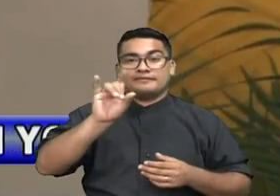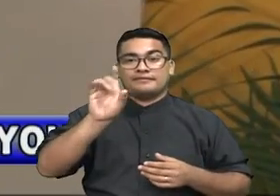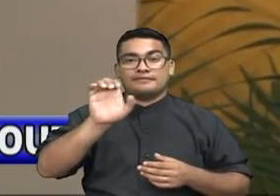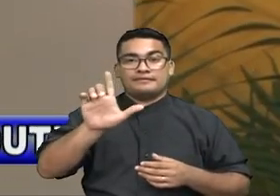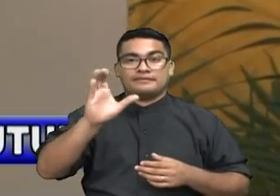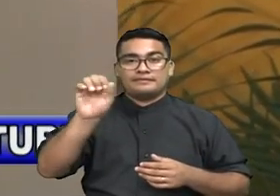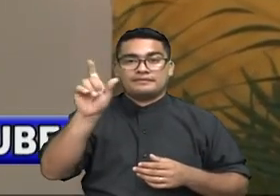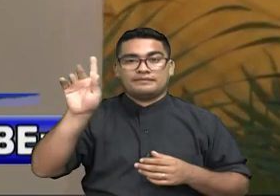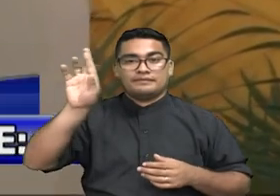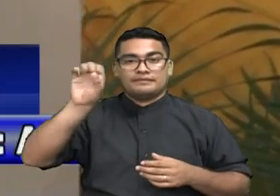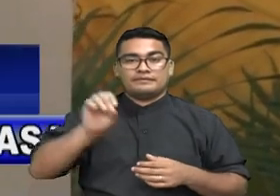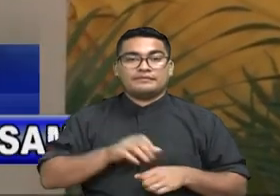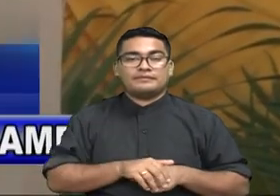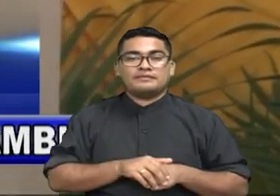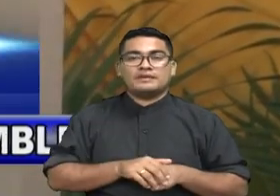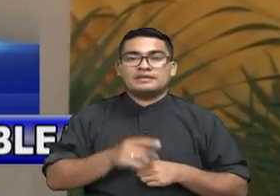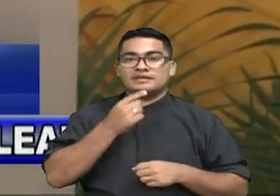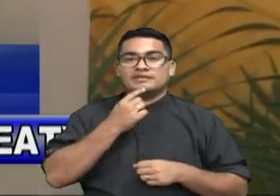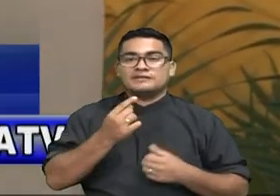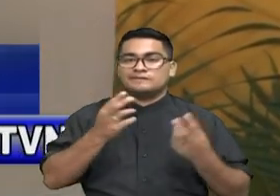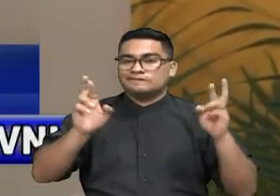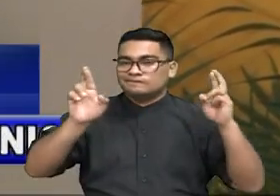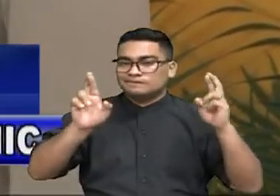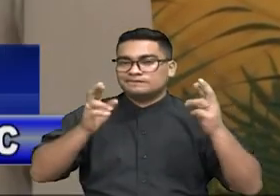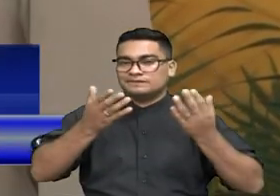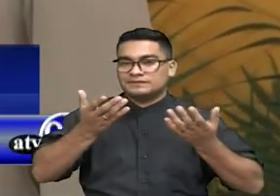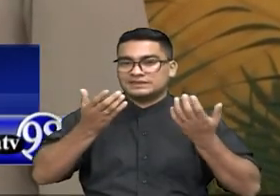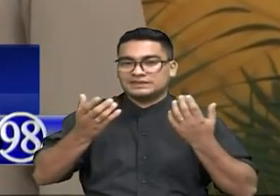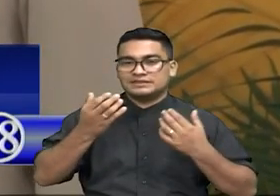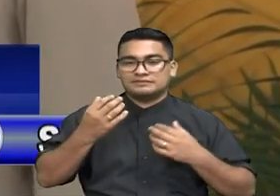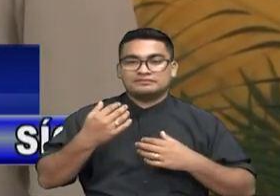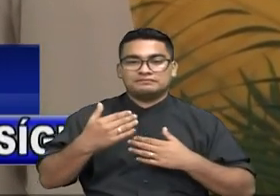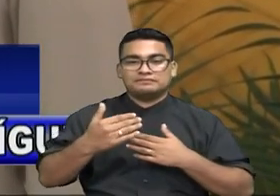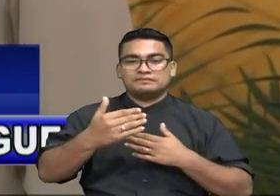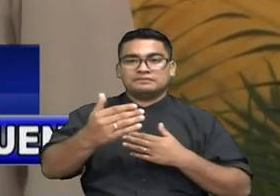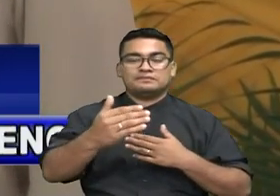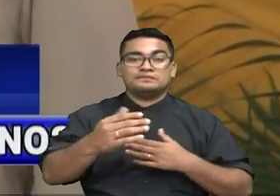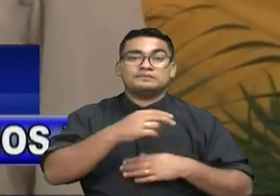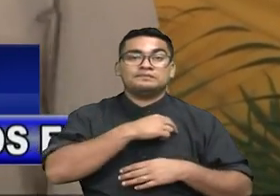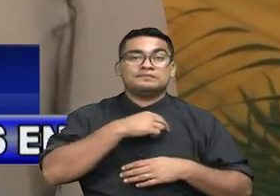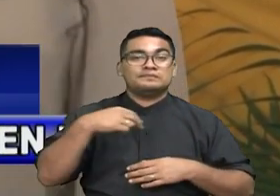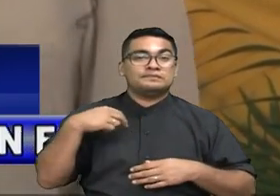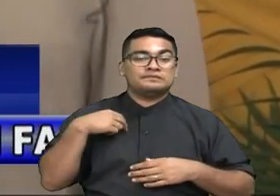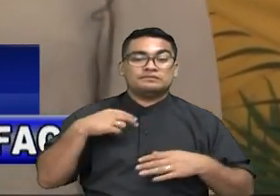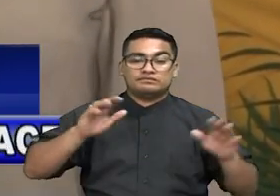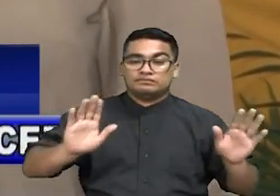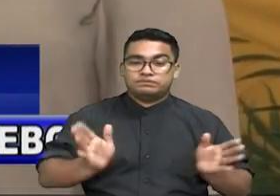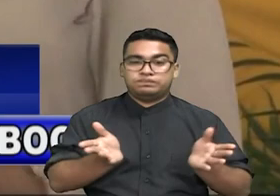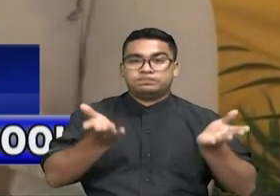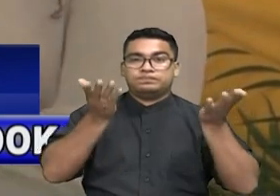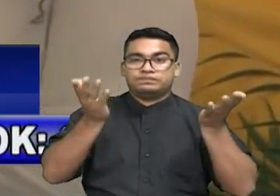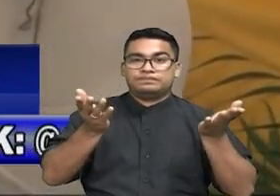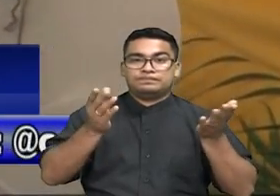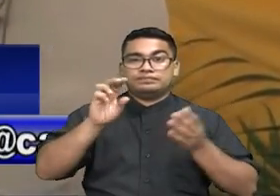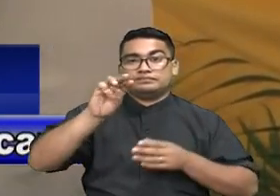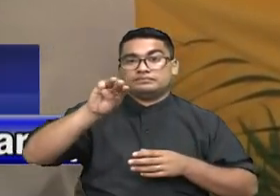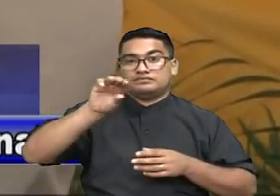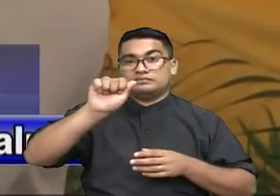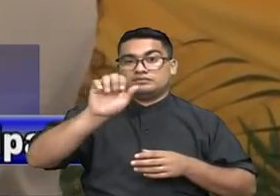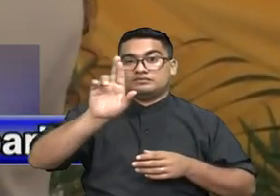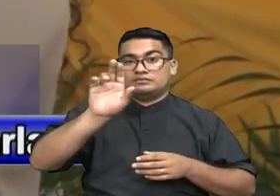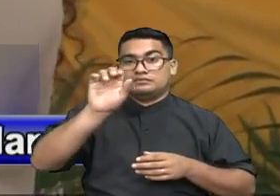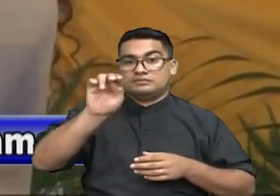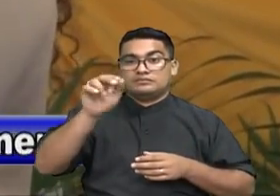nuestro reto, nuestro propósito es promover el marango como